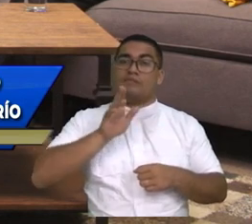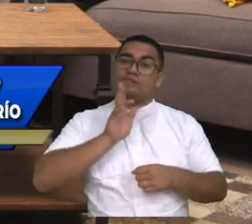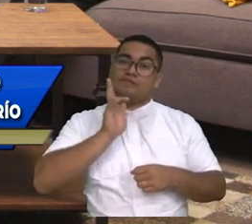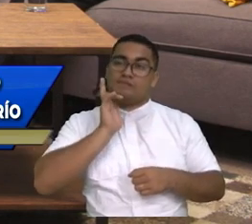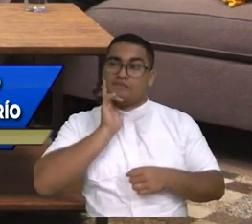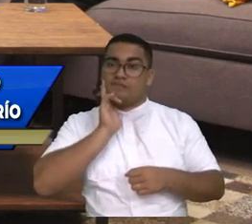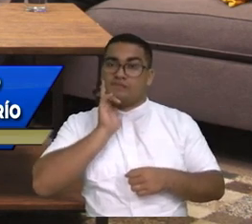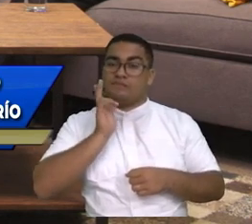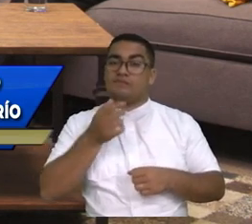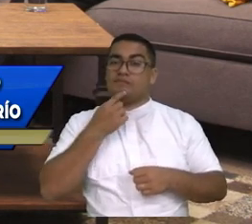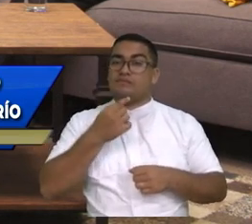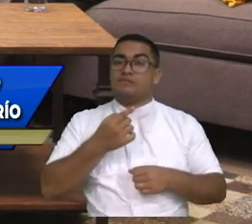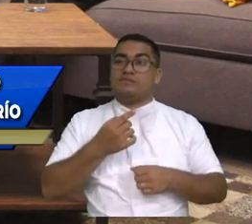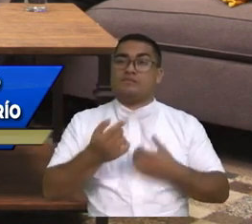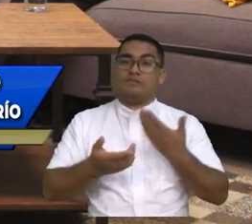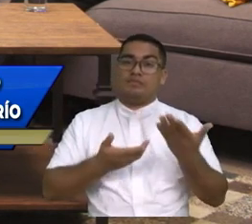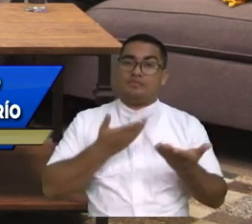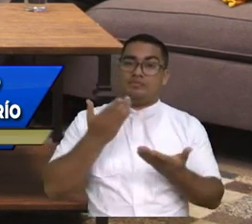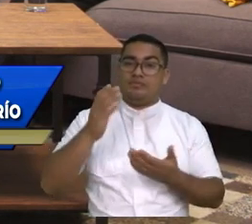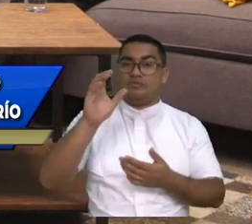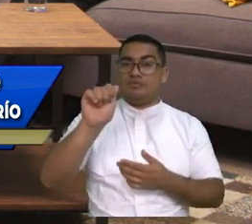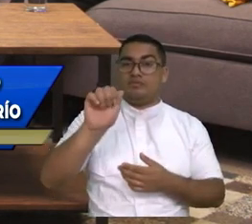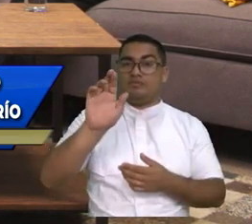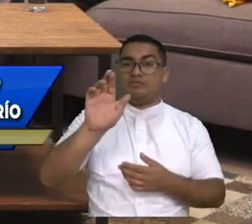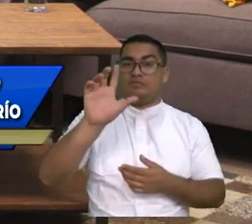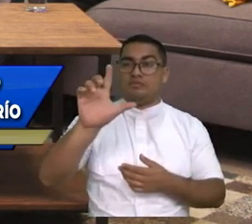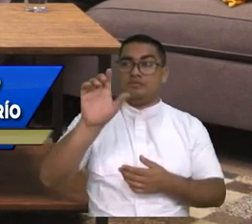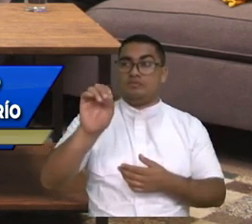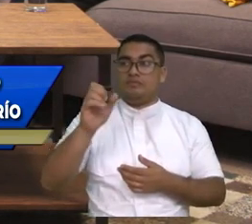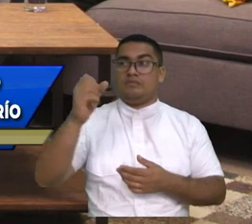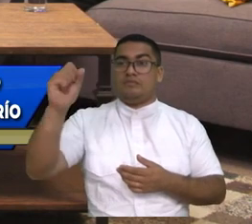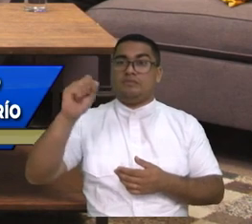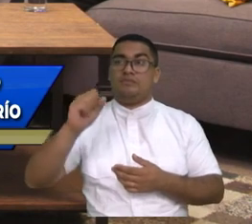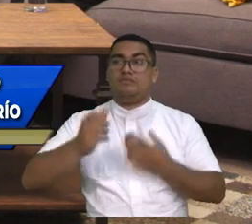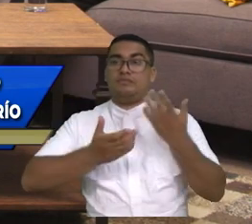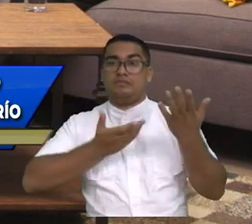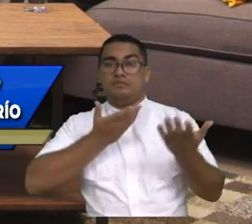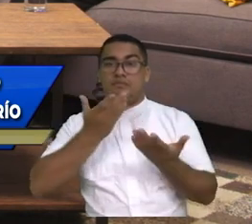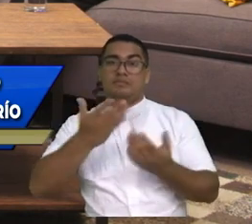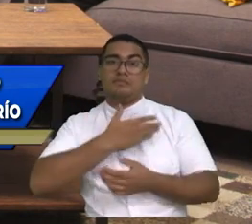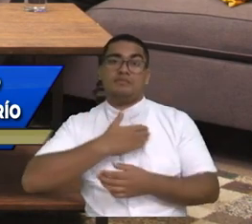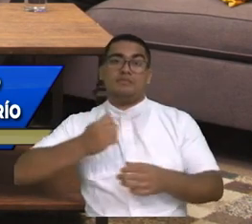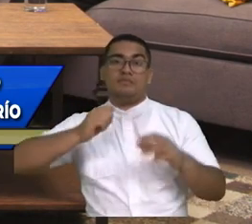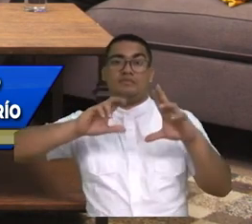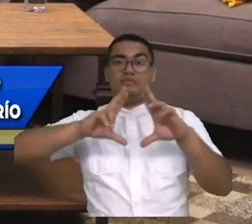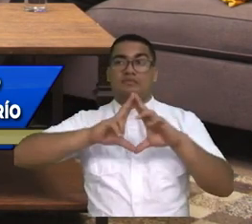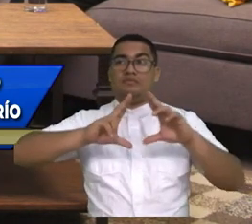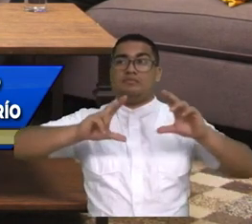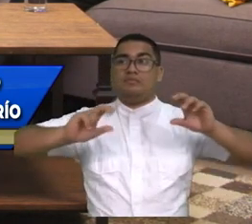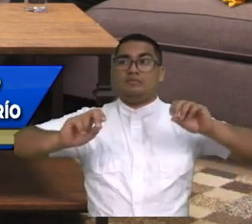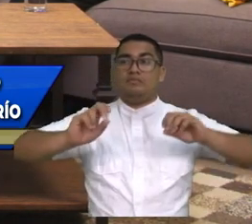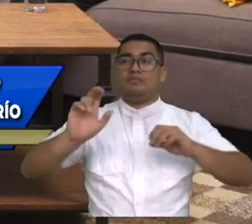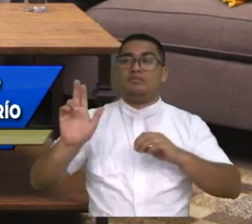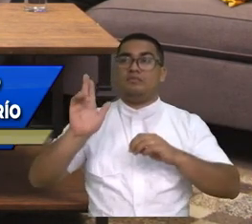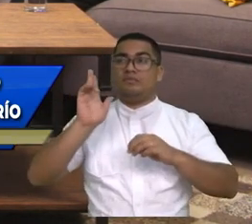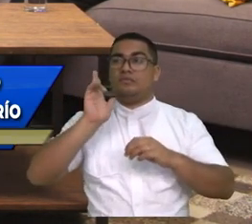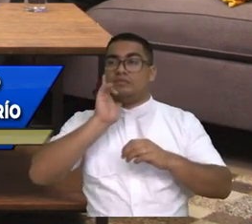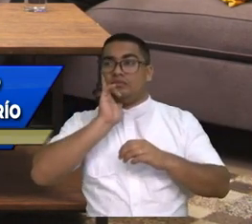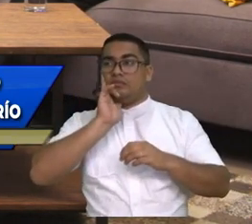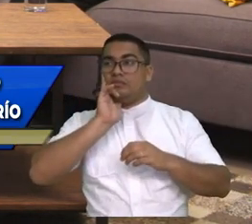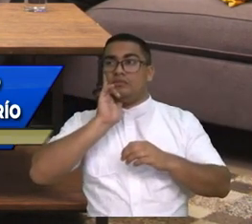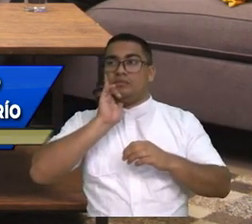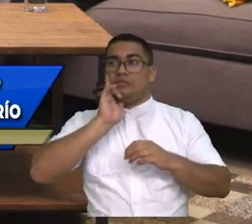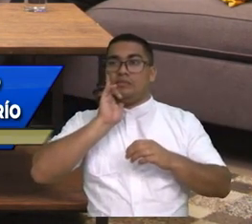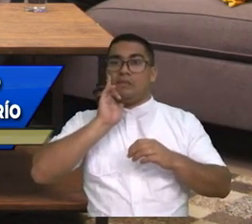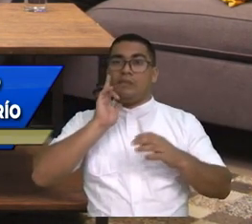orquesta. El declamador Carlos Rodríguez, que es uno de los mejores declamadores de Nicaragua, declamó la marcha triunfal junto con la orquesta. Hubo